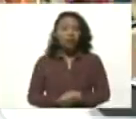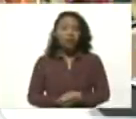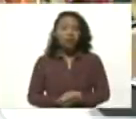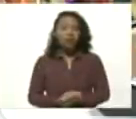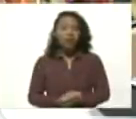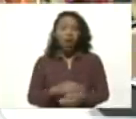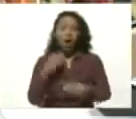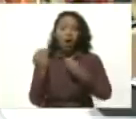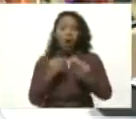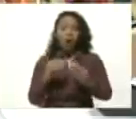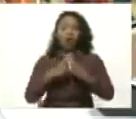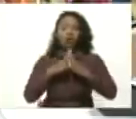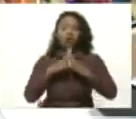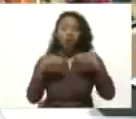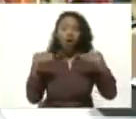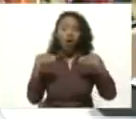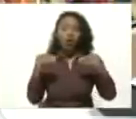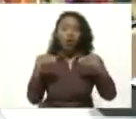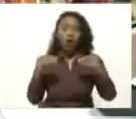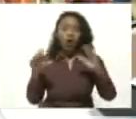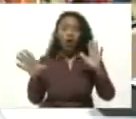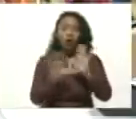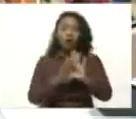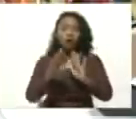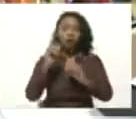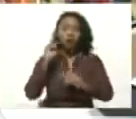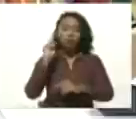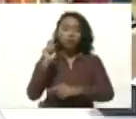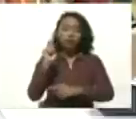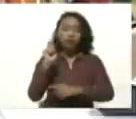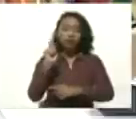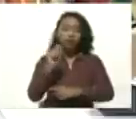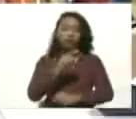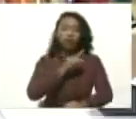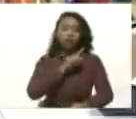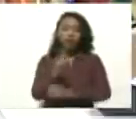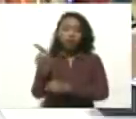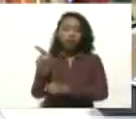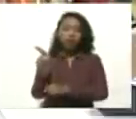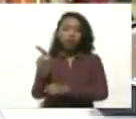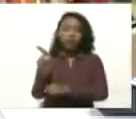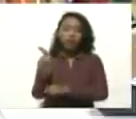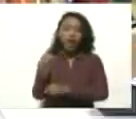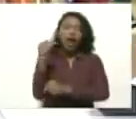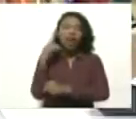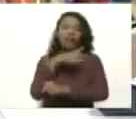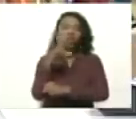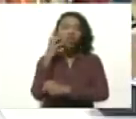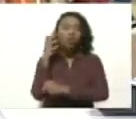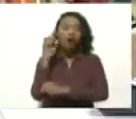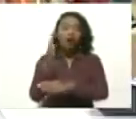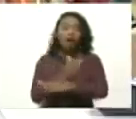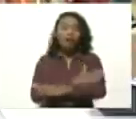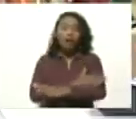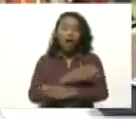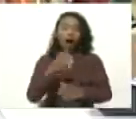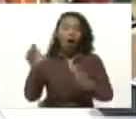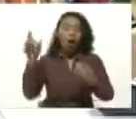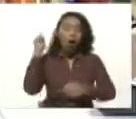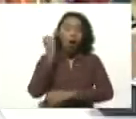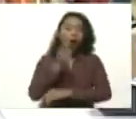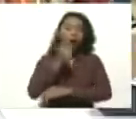como un todo, constitucionalmente acusará a Iván Duque ante la Corte